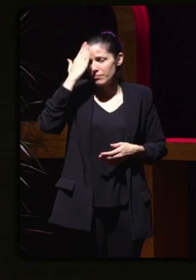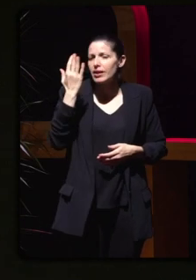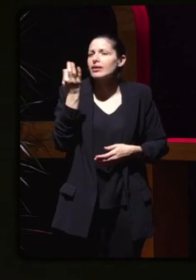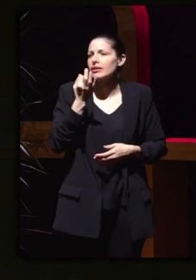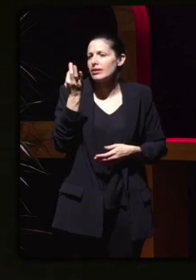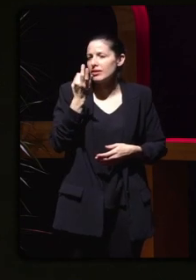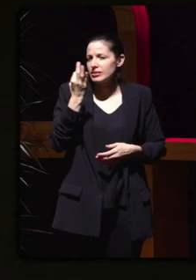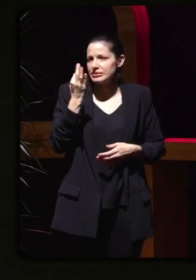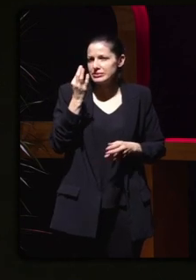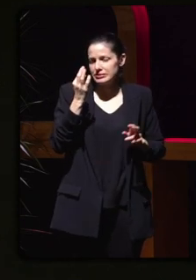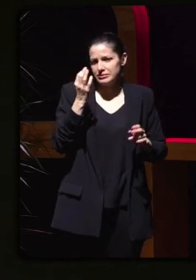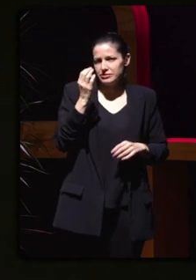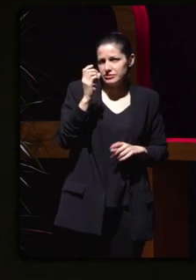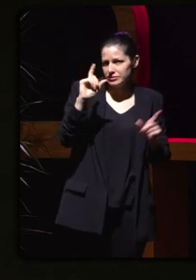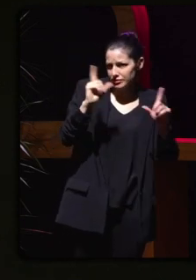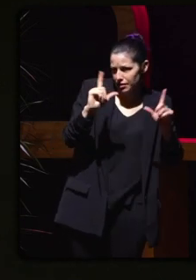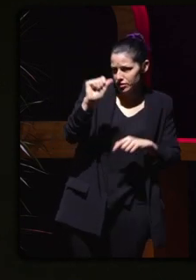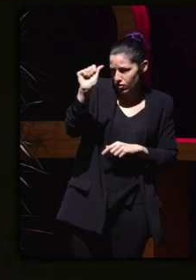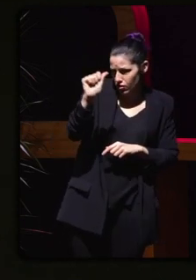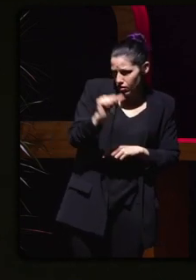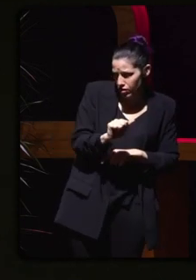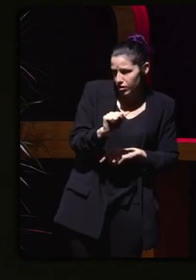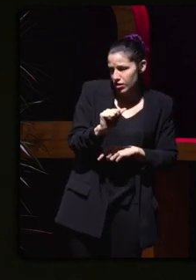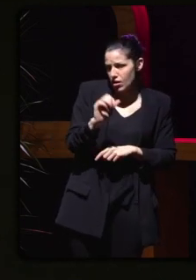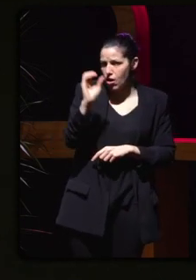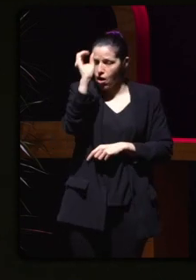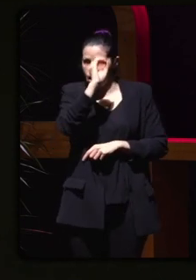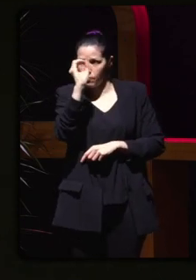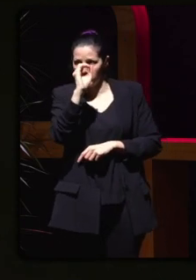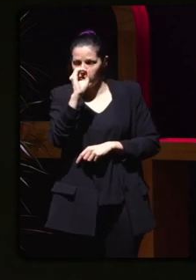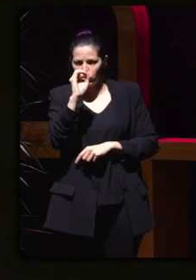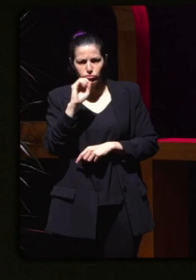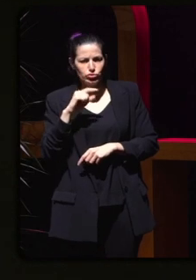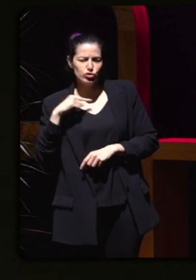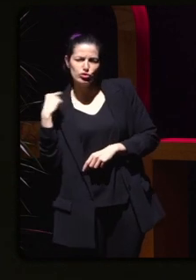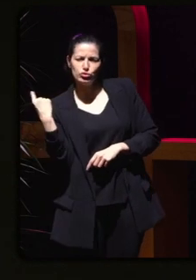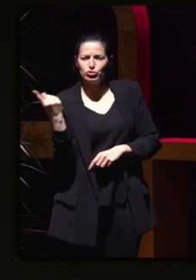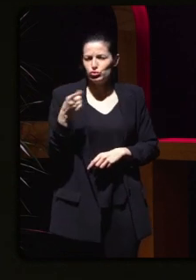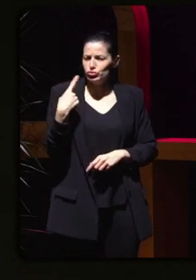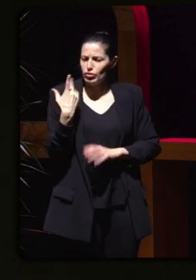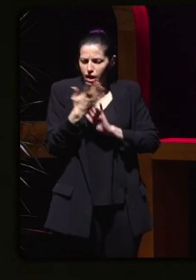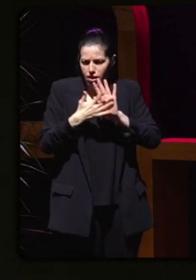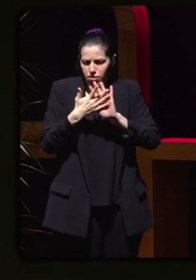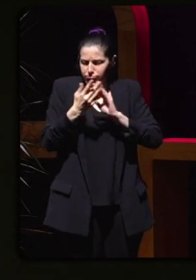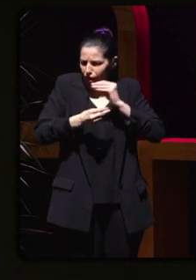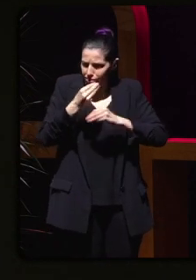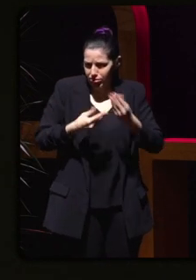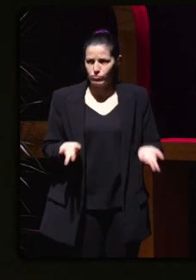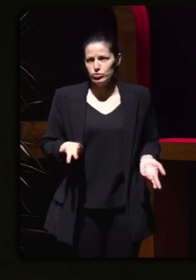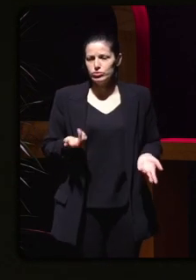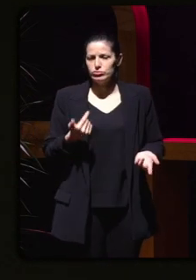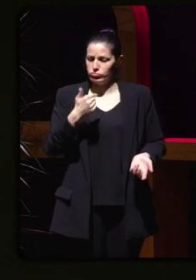opinar sobre Ver televisión es que Precisamente es algo que hacemos absolutamente todos que hago yo pero que hacemos